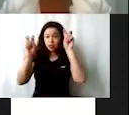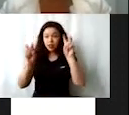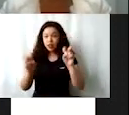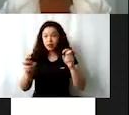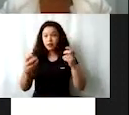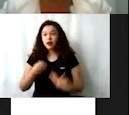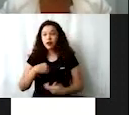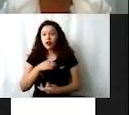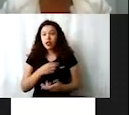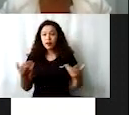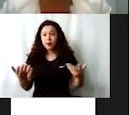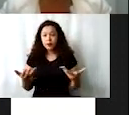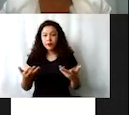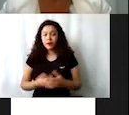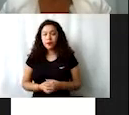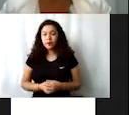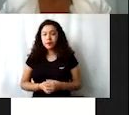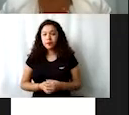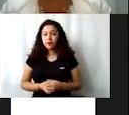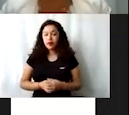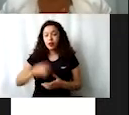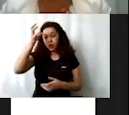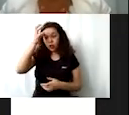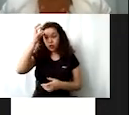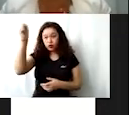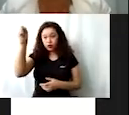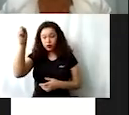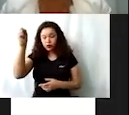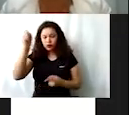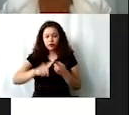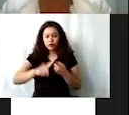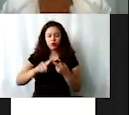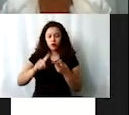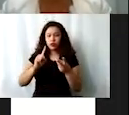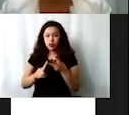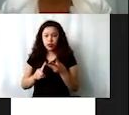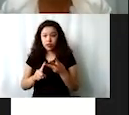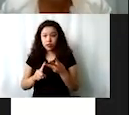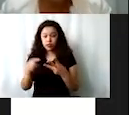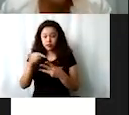estas 3 sesiones, que van a ser el concepto, el 1, el 2 y el 3. Estaremos